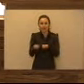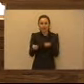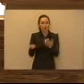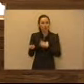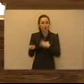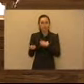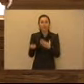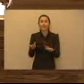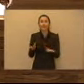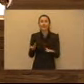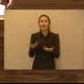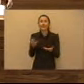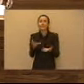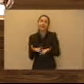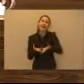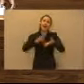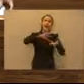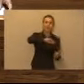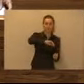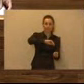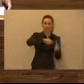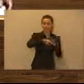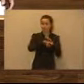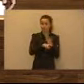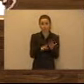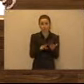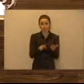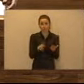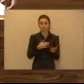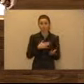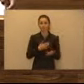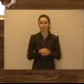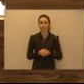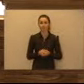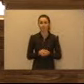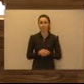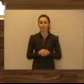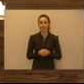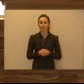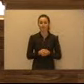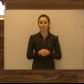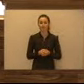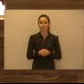pues lo que hay que adaptar, evidentemente, son los recursos propios.